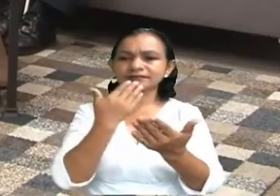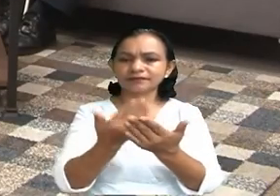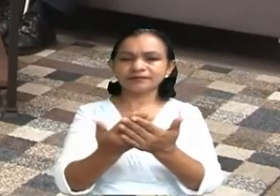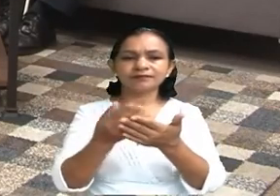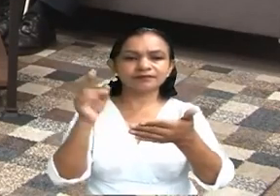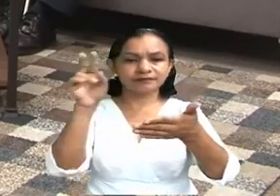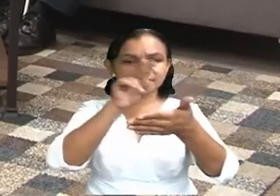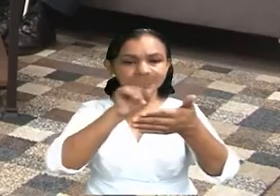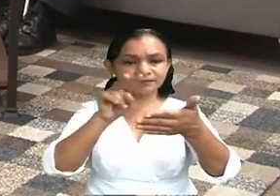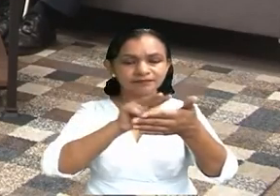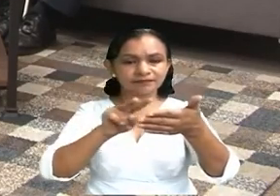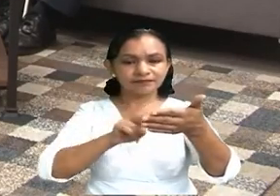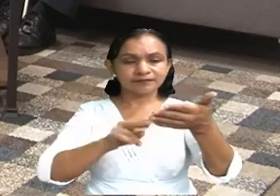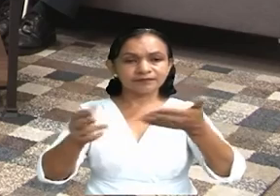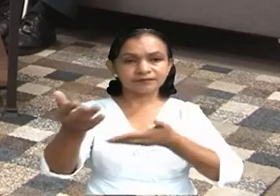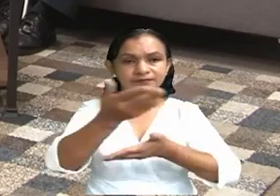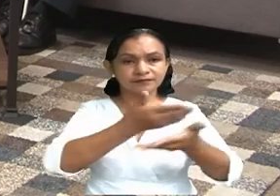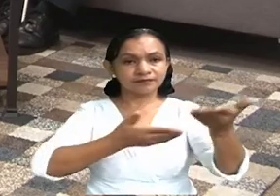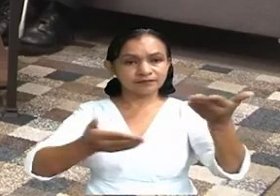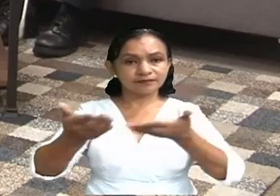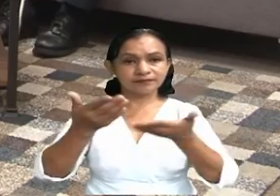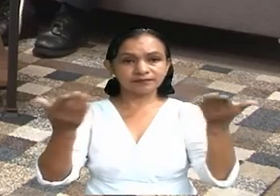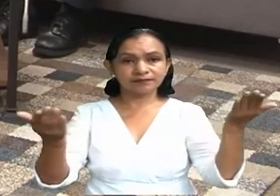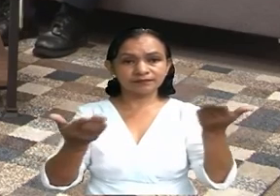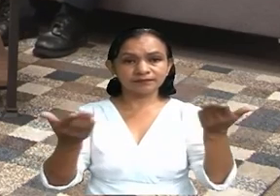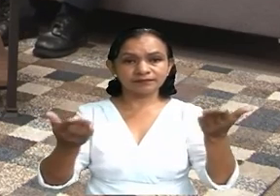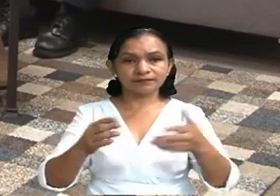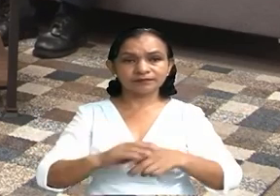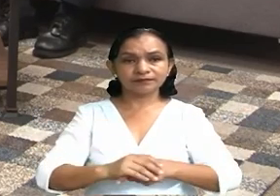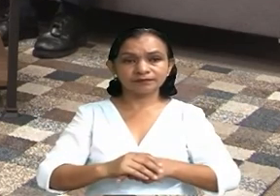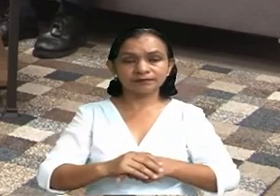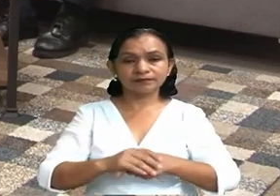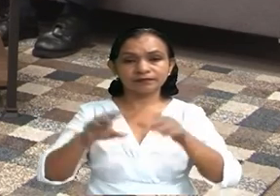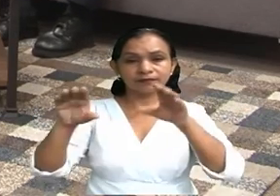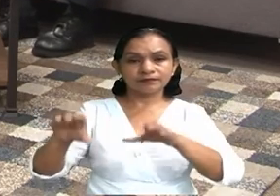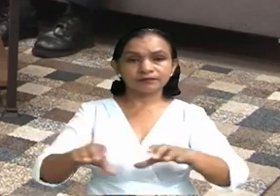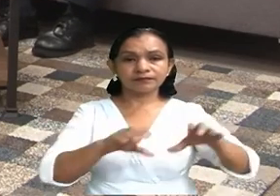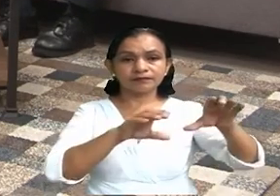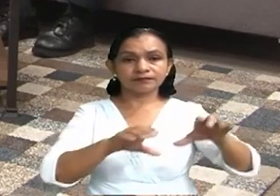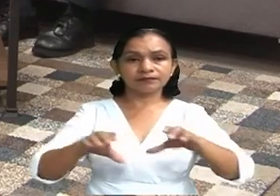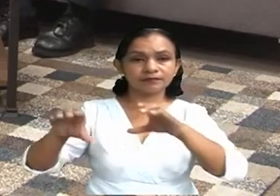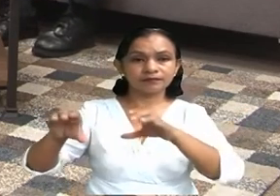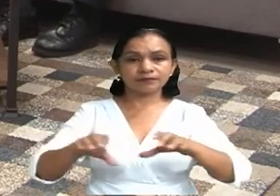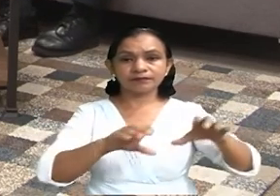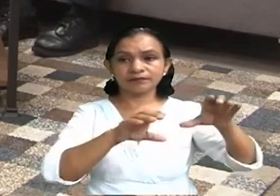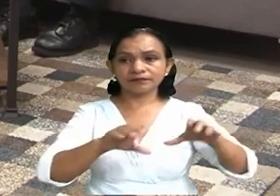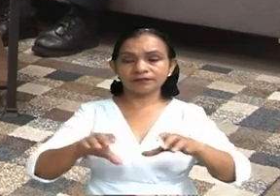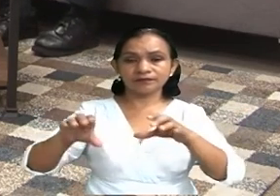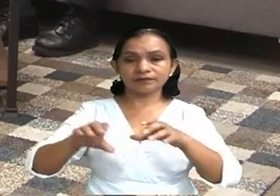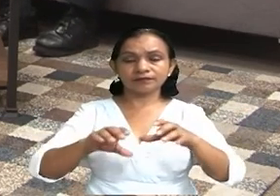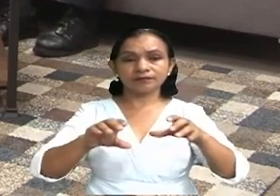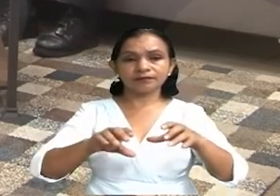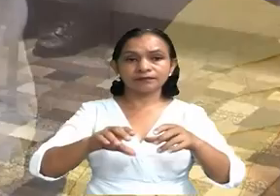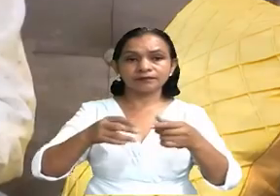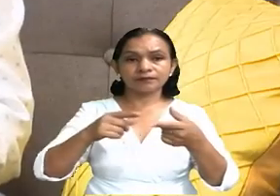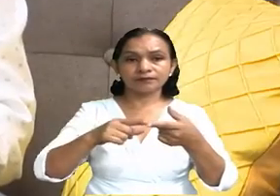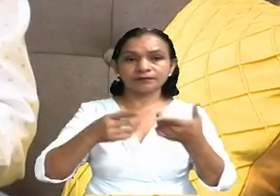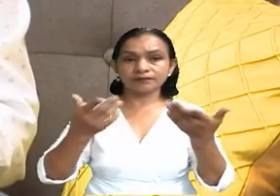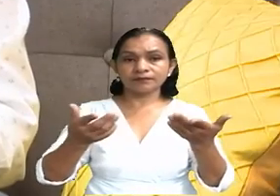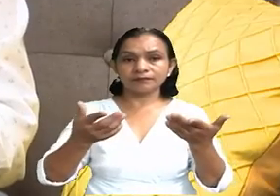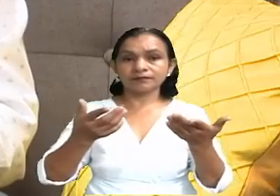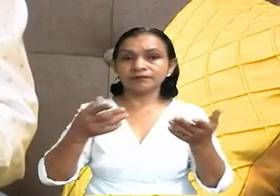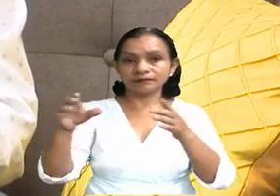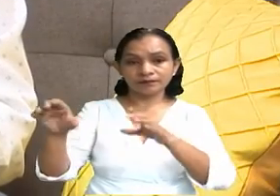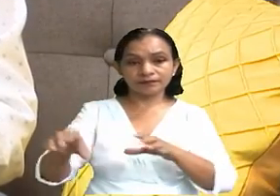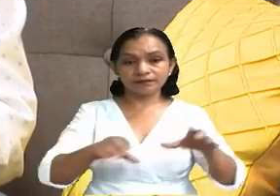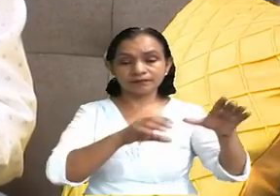leer, compartir con nuestra audiencia el cronograma de actividades que usted nos compartió a partir del mes de Rivas, pero entiendo que también van a tener